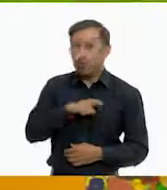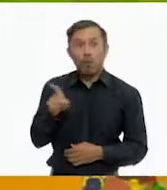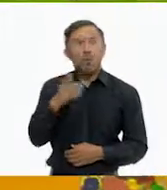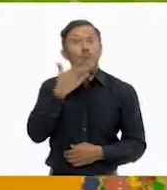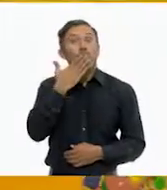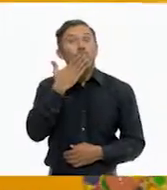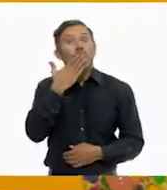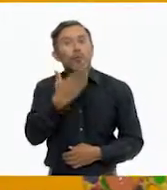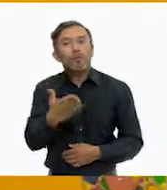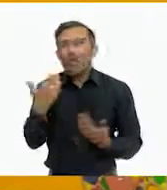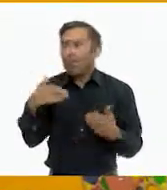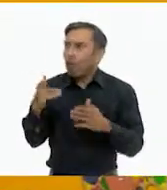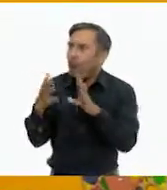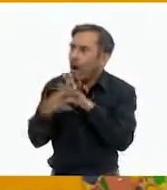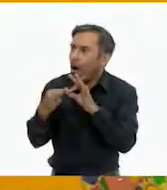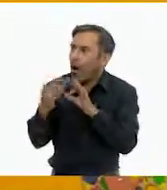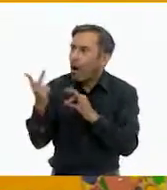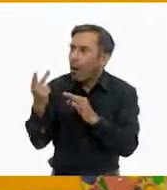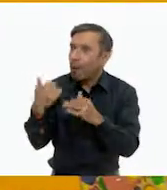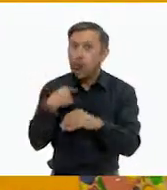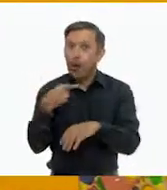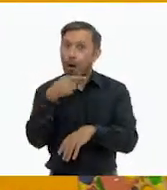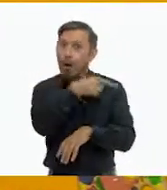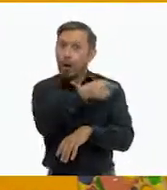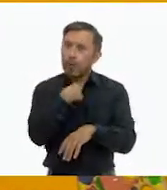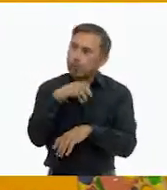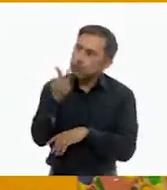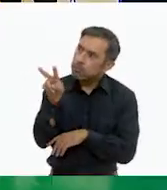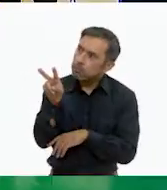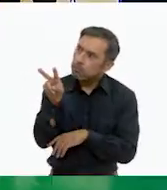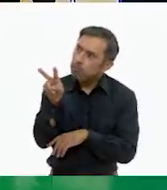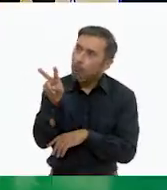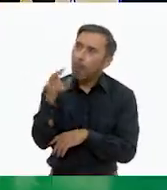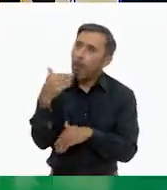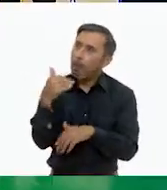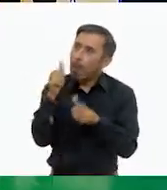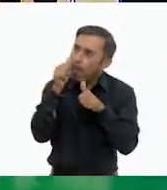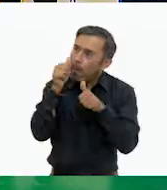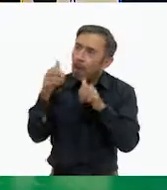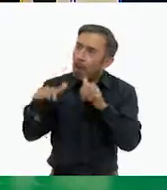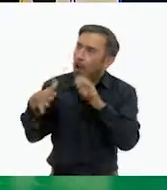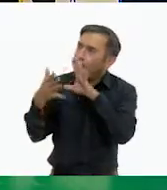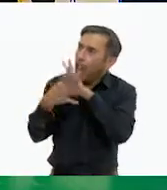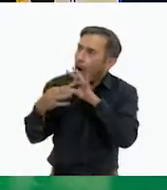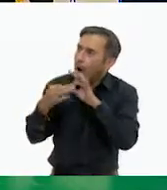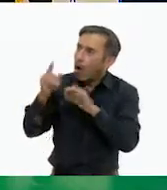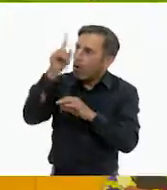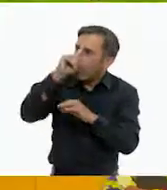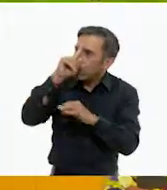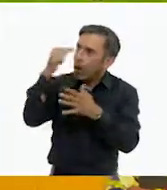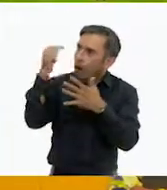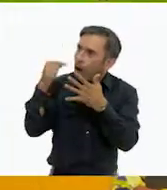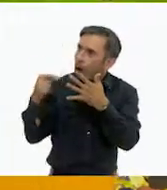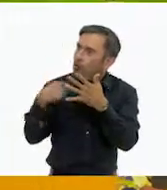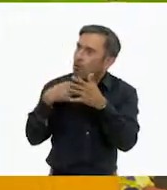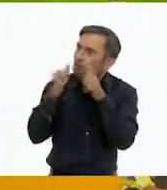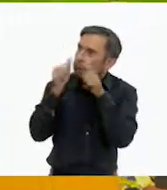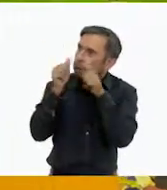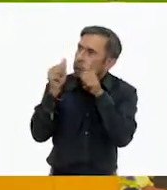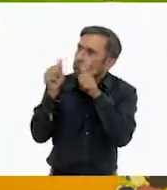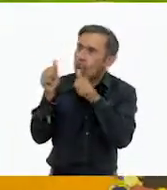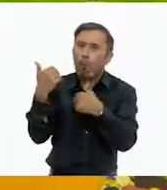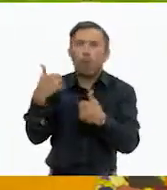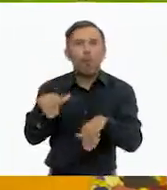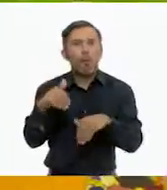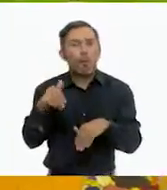maravilloso. Yo he estado ahí en mi lugar, pero poniendo mucha atención a cada una de las cosas que nos han recomendado. Creo que hemos aprendido